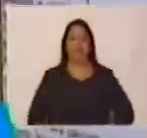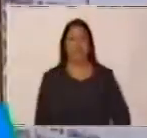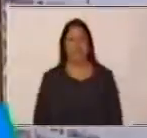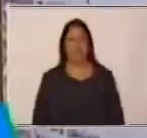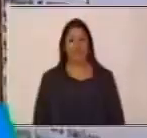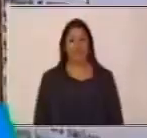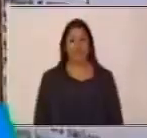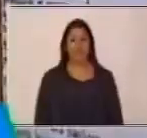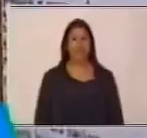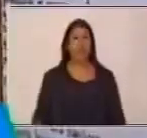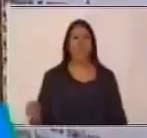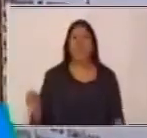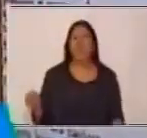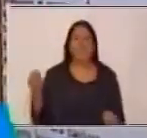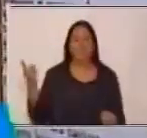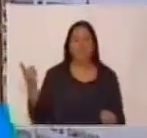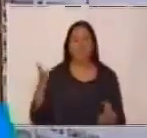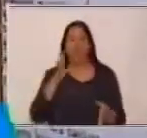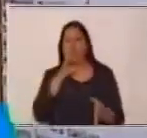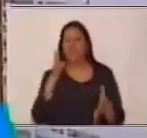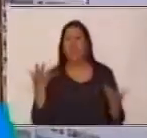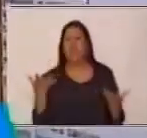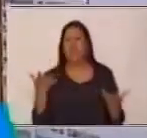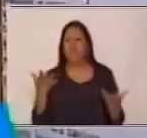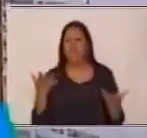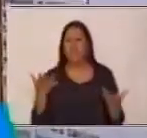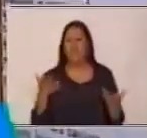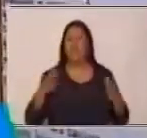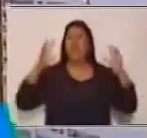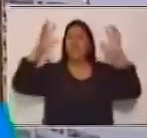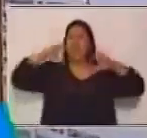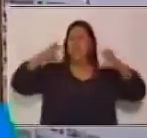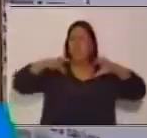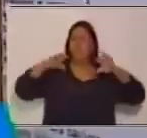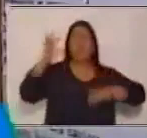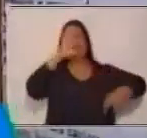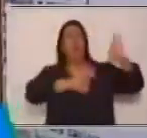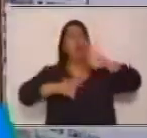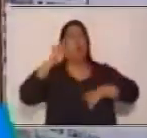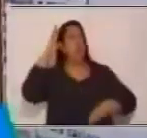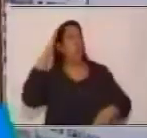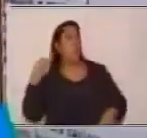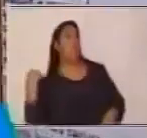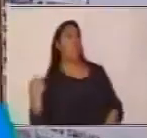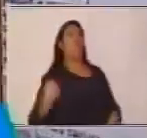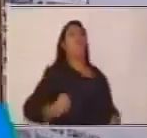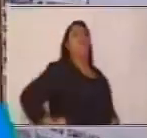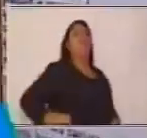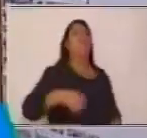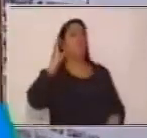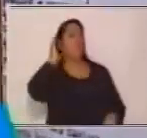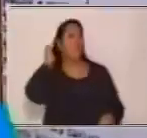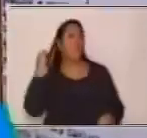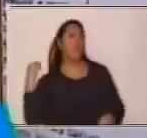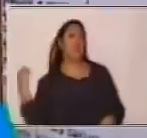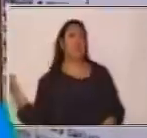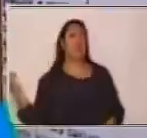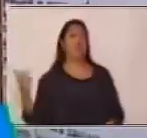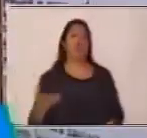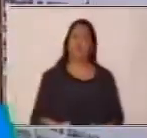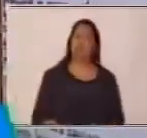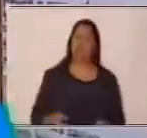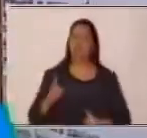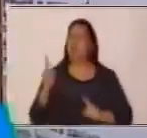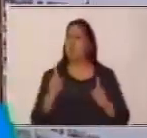hablando específicamente el poeta? ¿De la lluvia o del pelo? ¿O crees que está estableciendo alguna